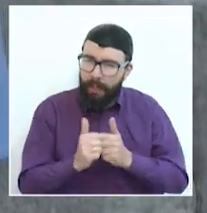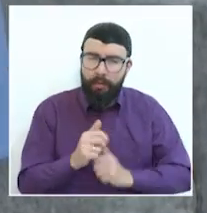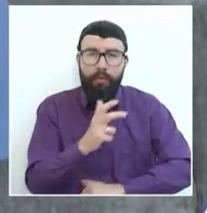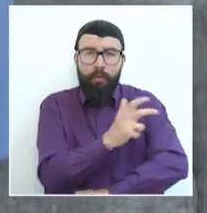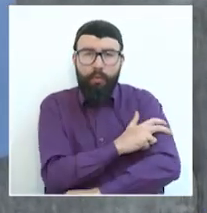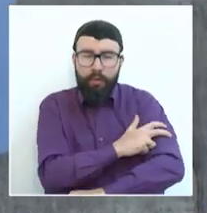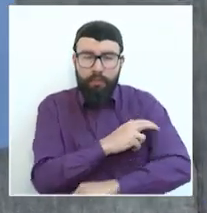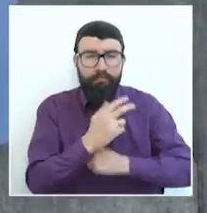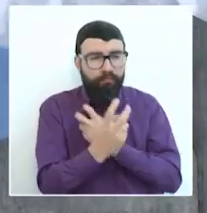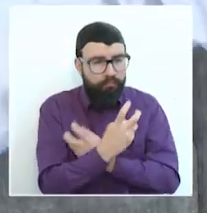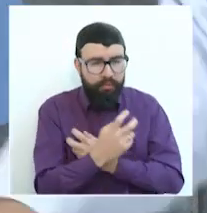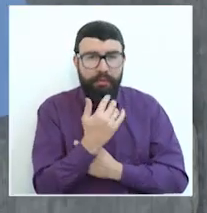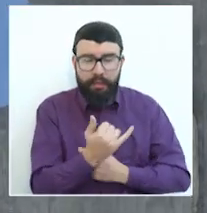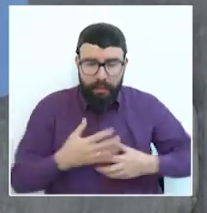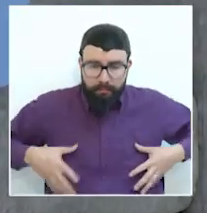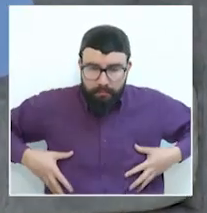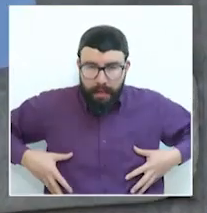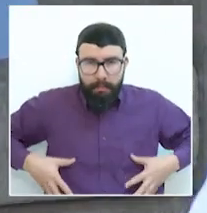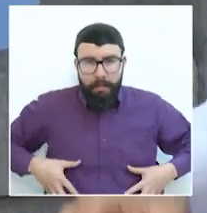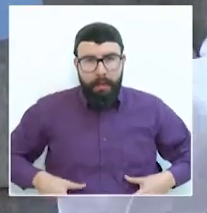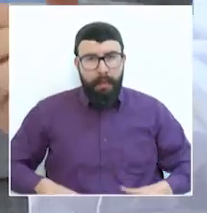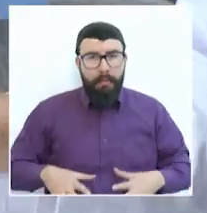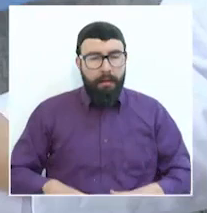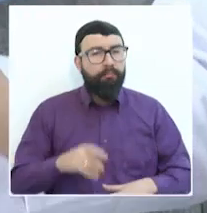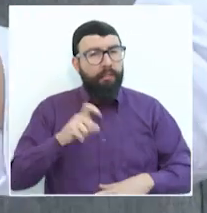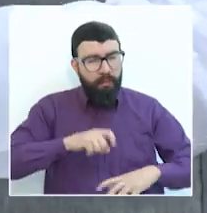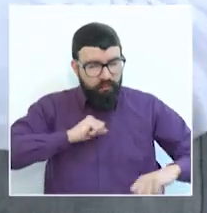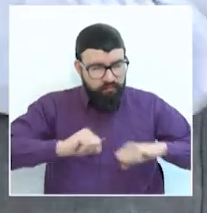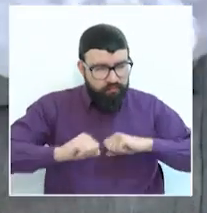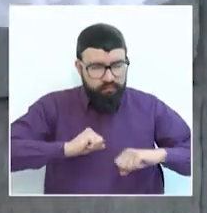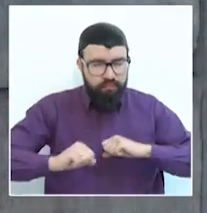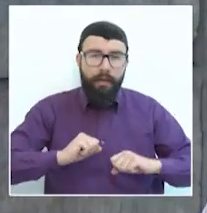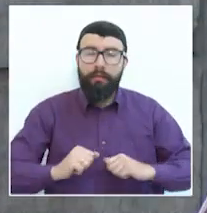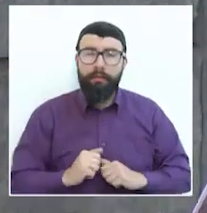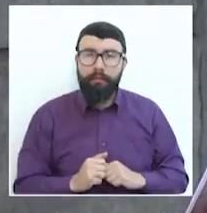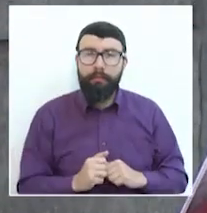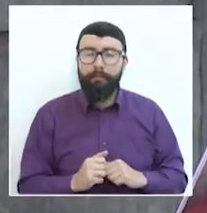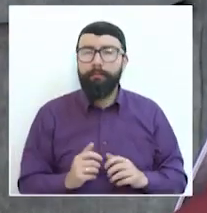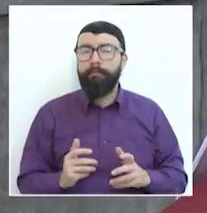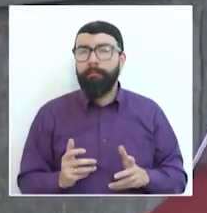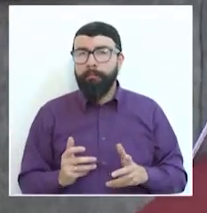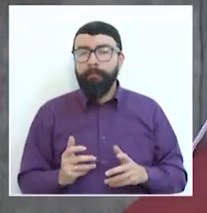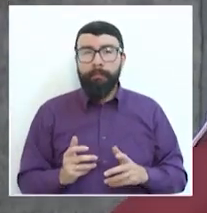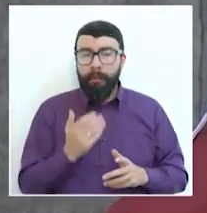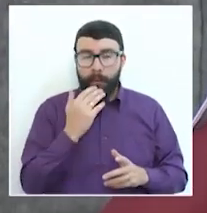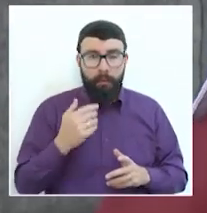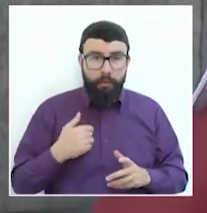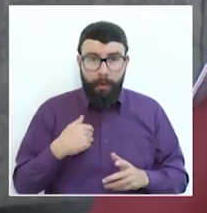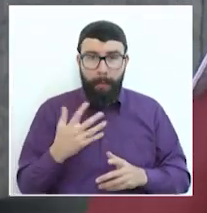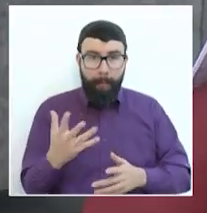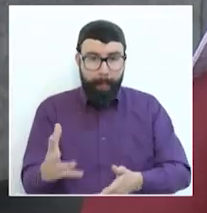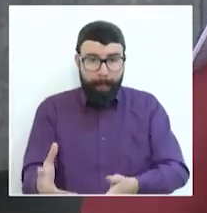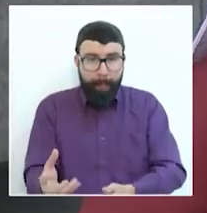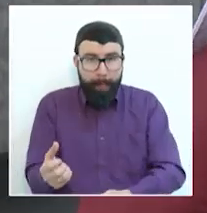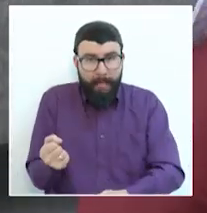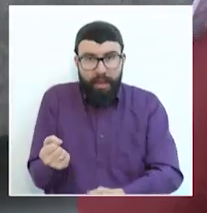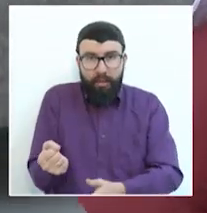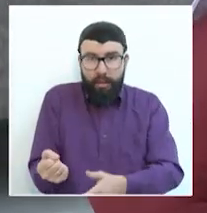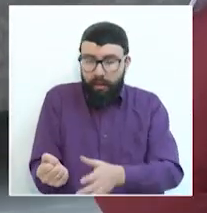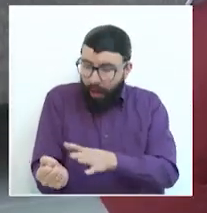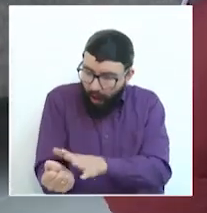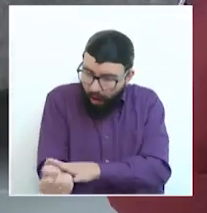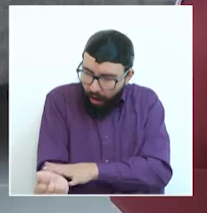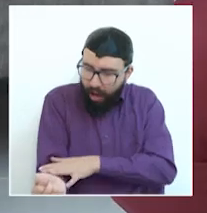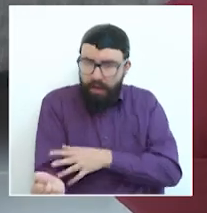osteomuscular desde la cadena posterior, ¿sí? Porque cuando yo aprieto la mano, los musculitos que apretan